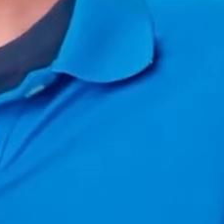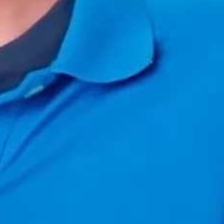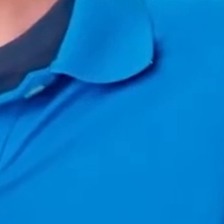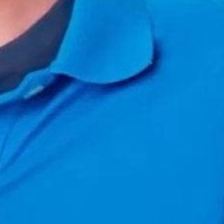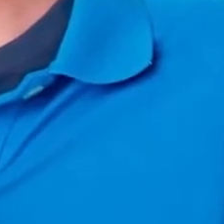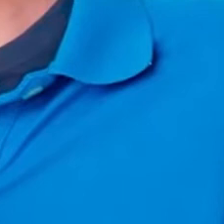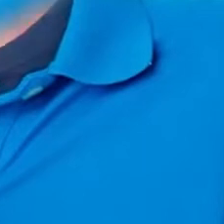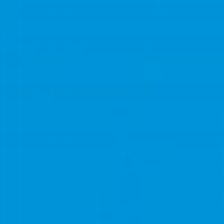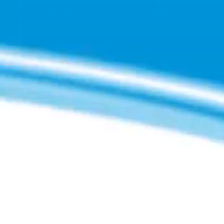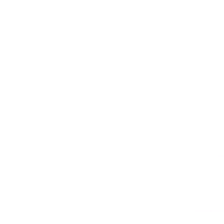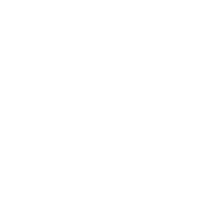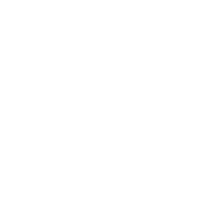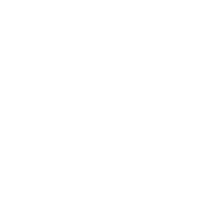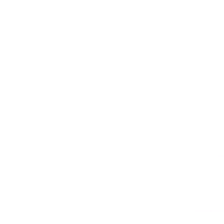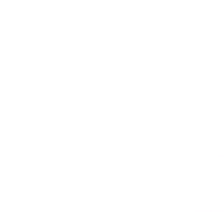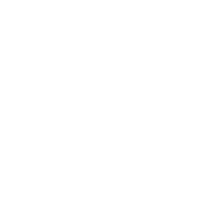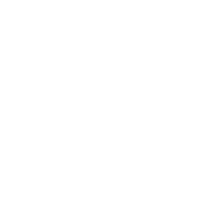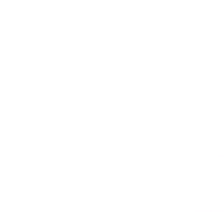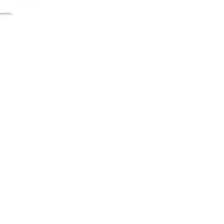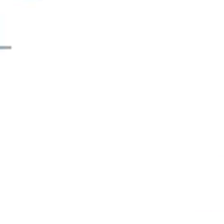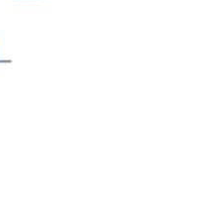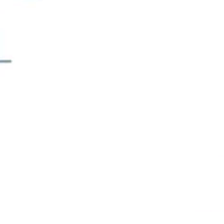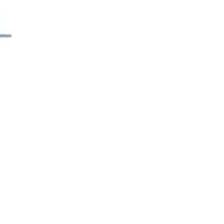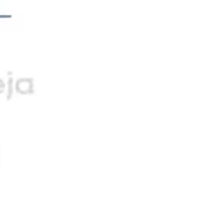un tratamiento de ortodoncia. Visítenos